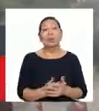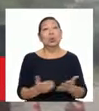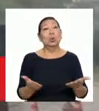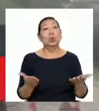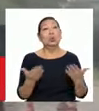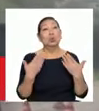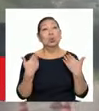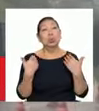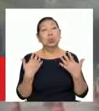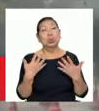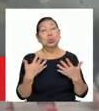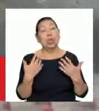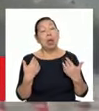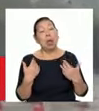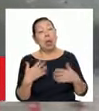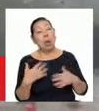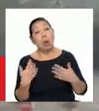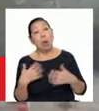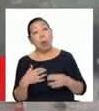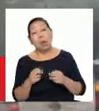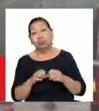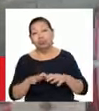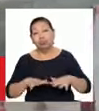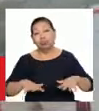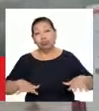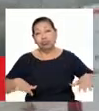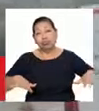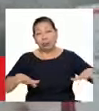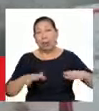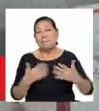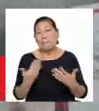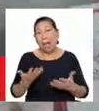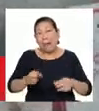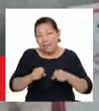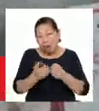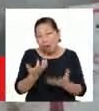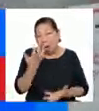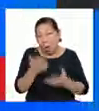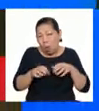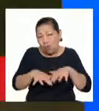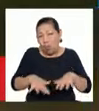intenso calor que fue clave para la expansión del fuego.